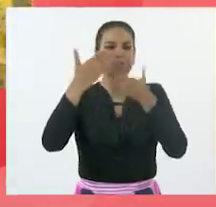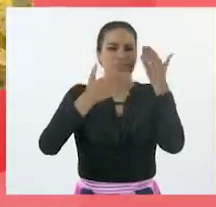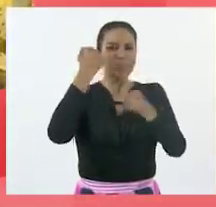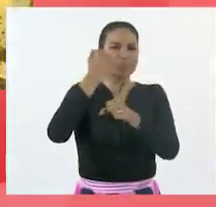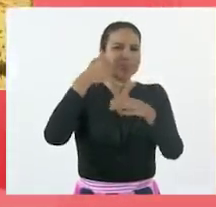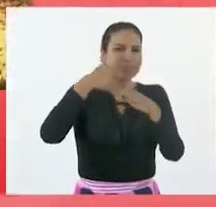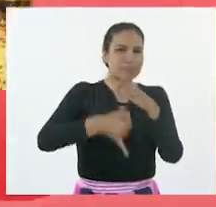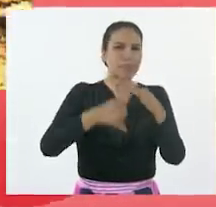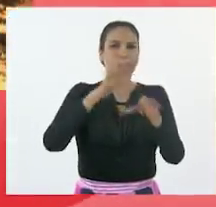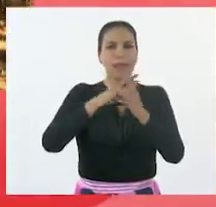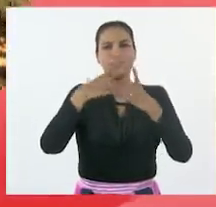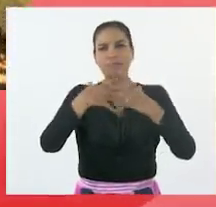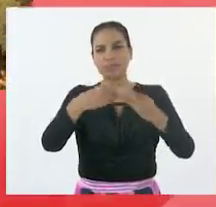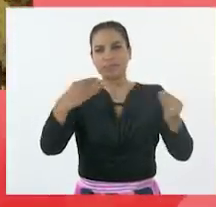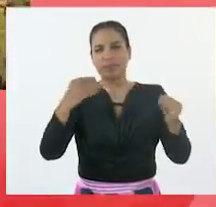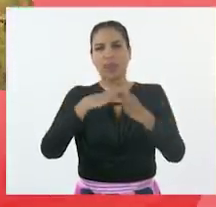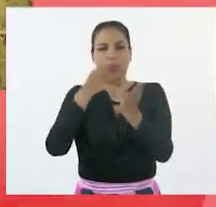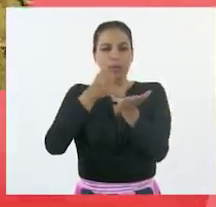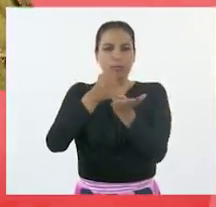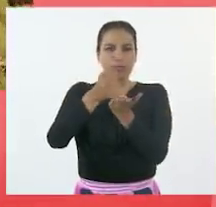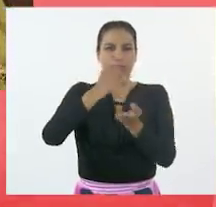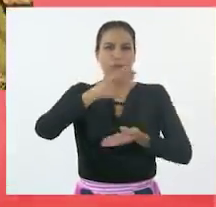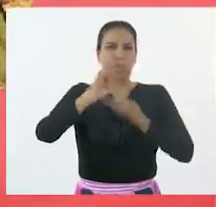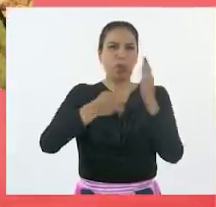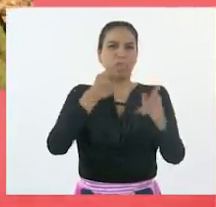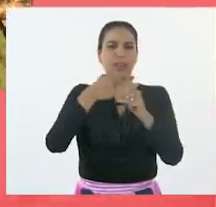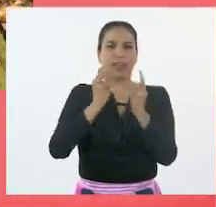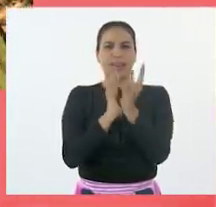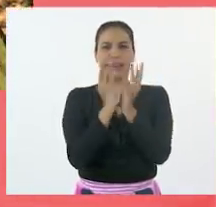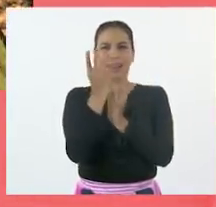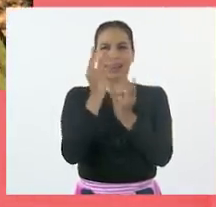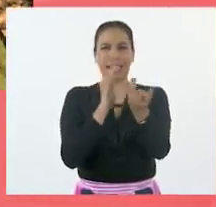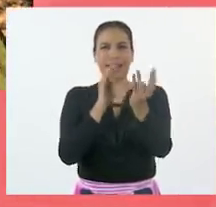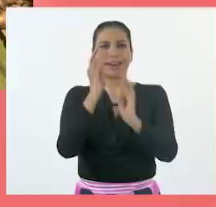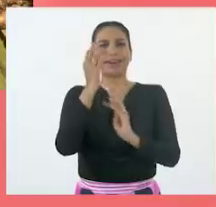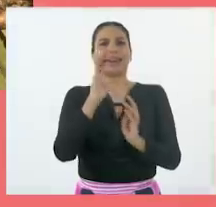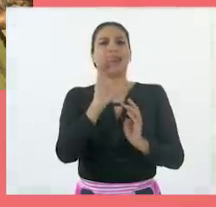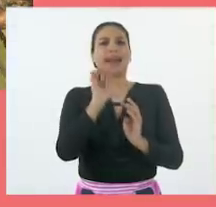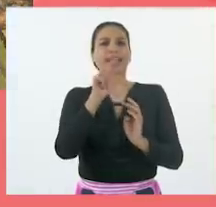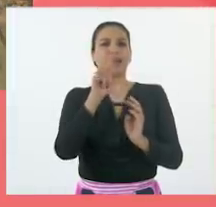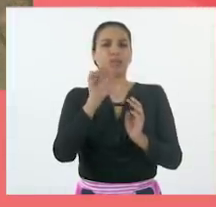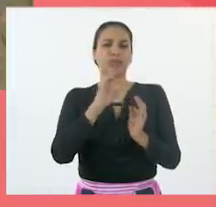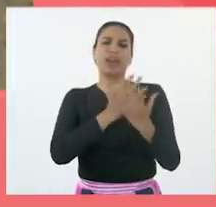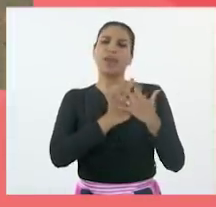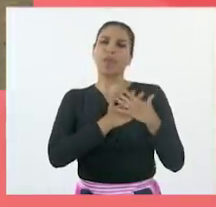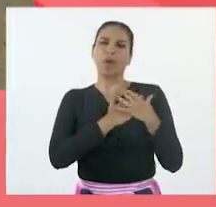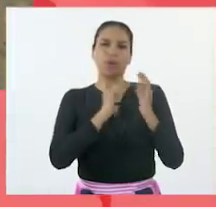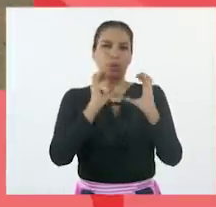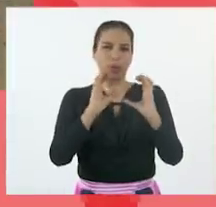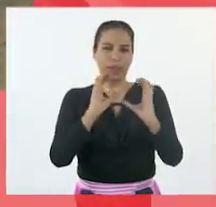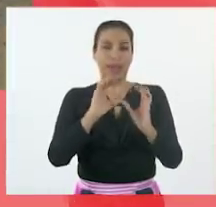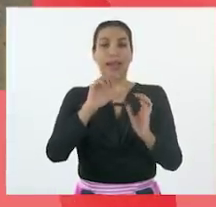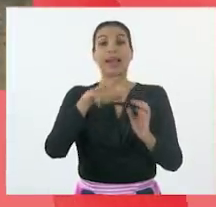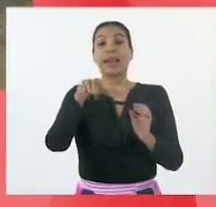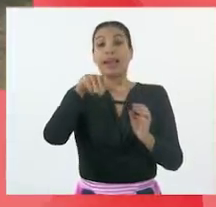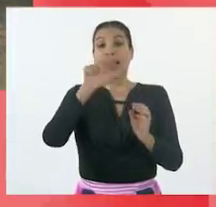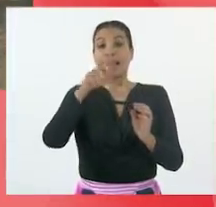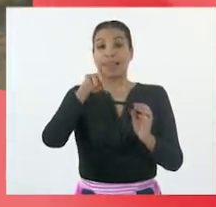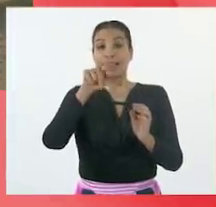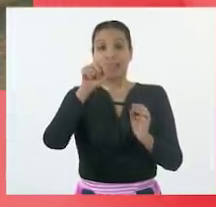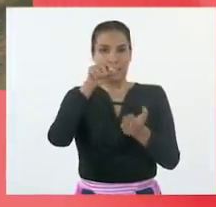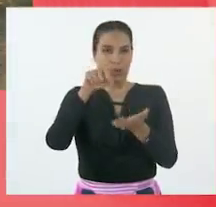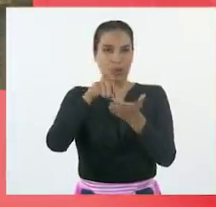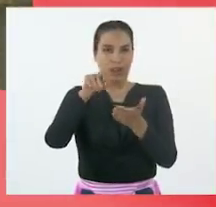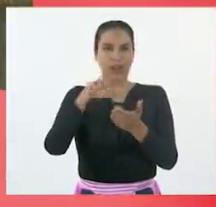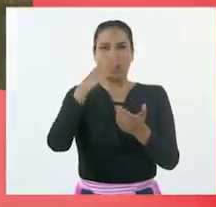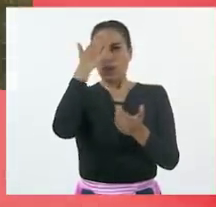el mundo se sigan cultivando los cactus y las suculentas con amor y cuidado. La Quinta Xmol es un sitio en el que